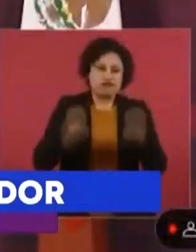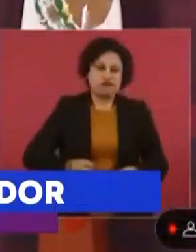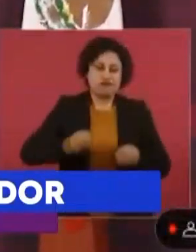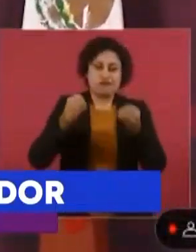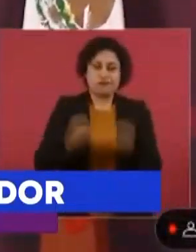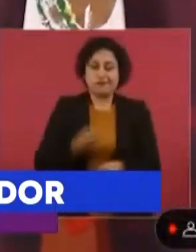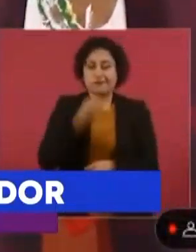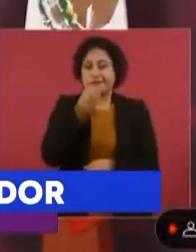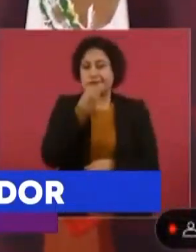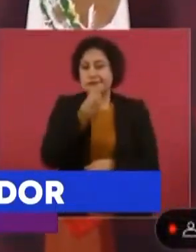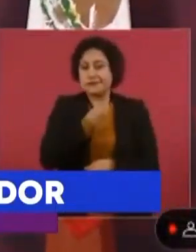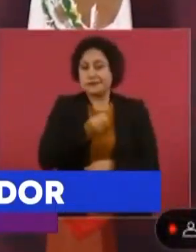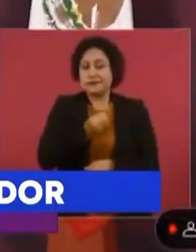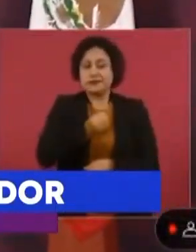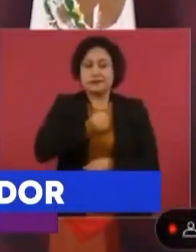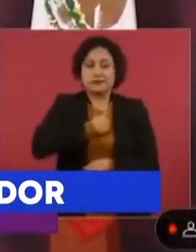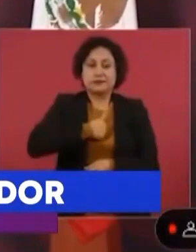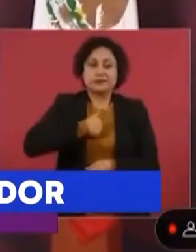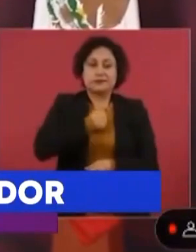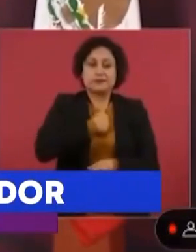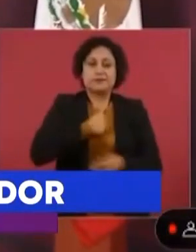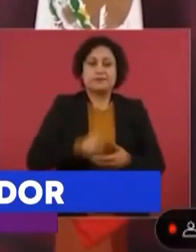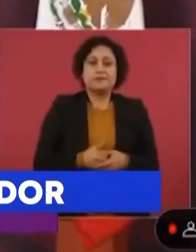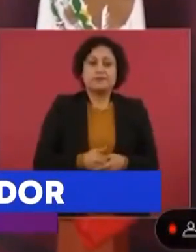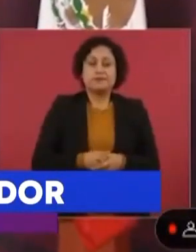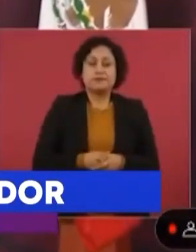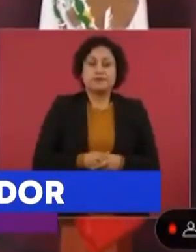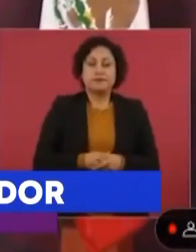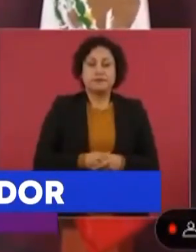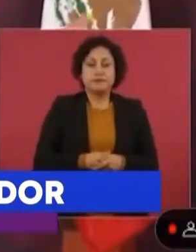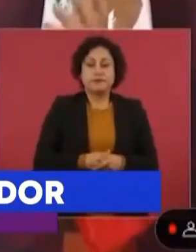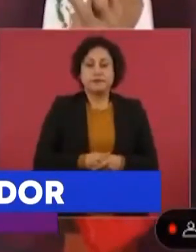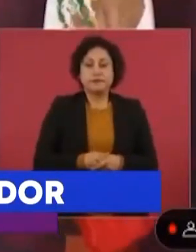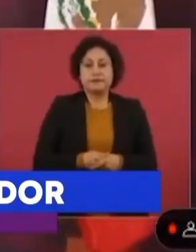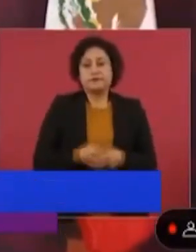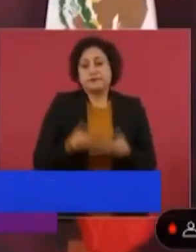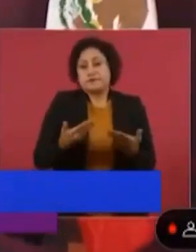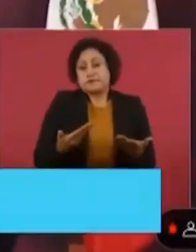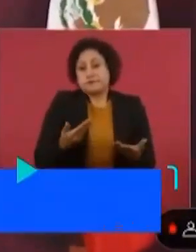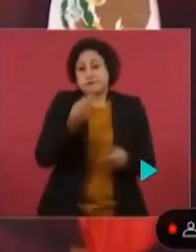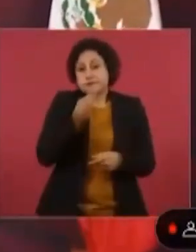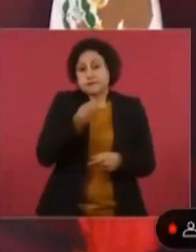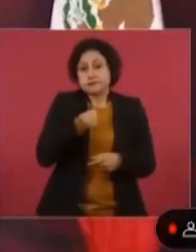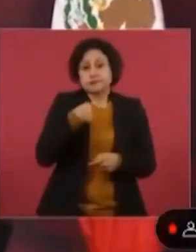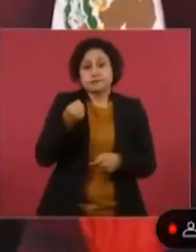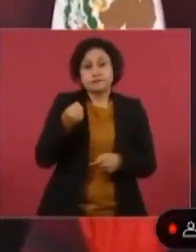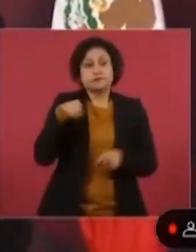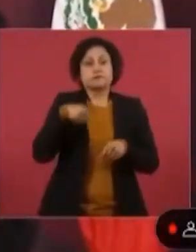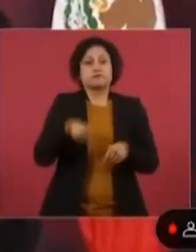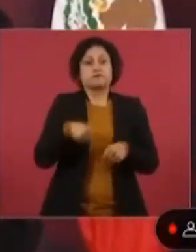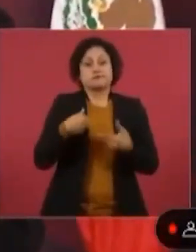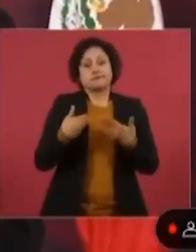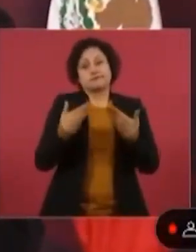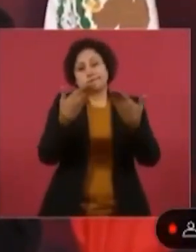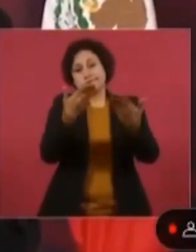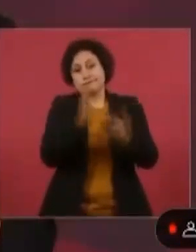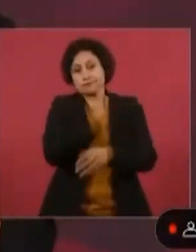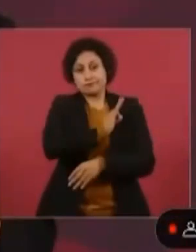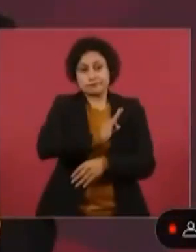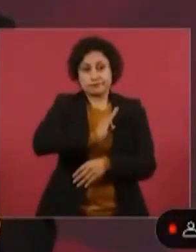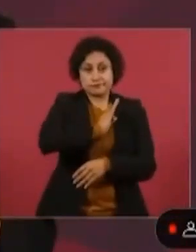desde aquí le mando mi felicitación